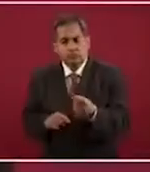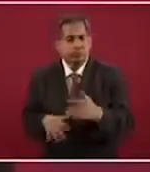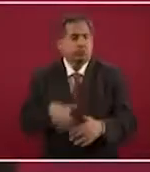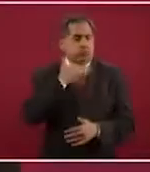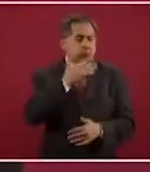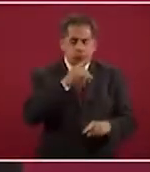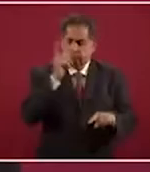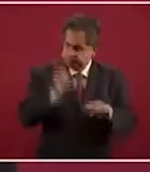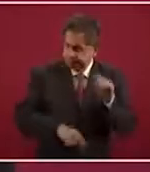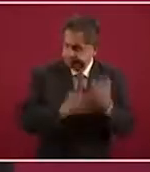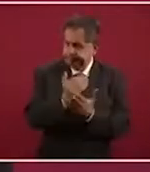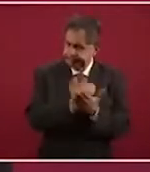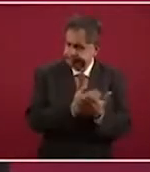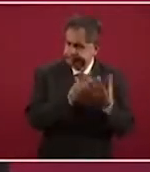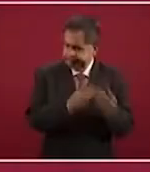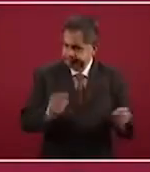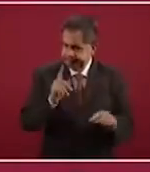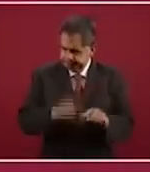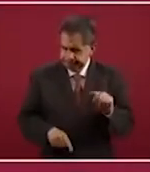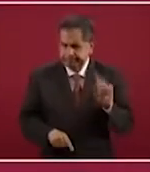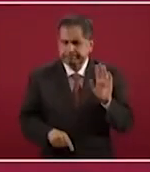la corrupción, que